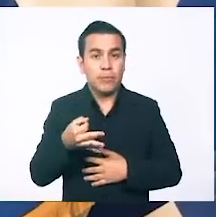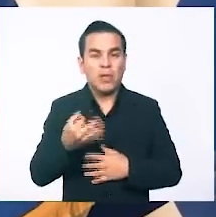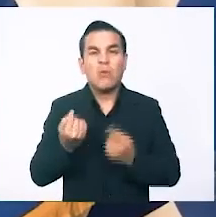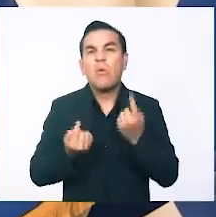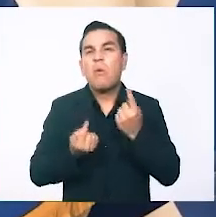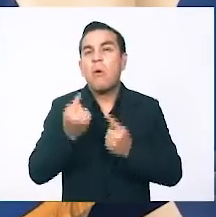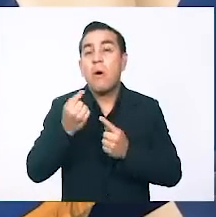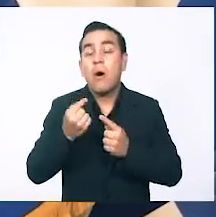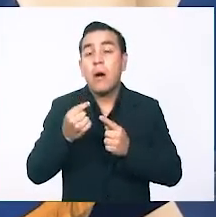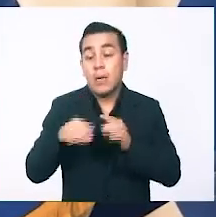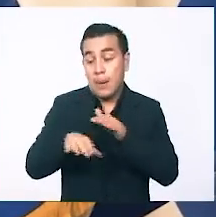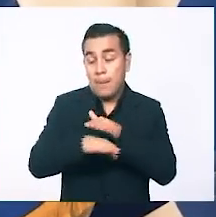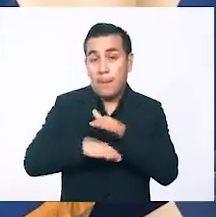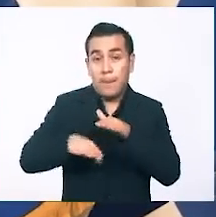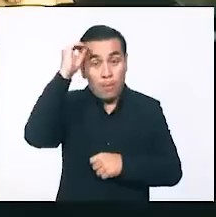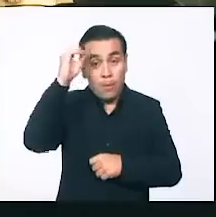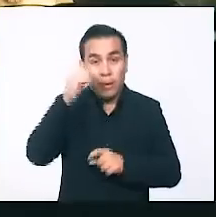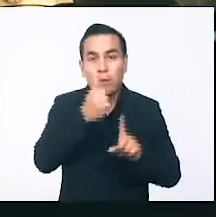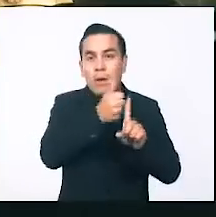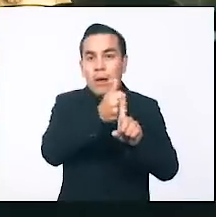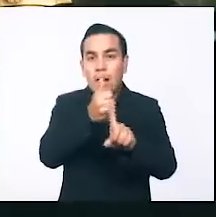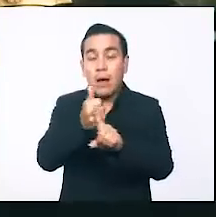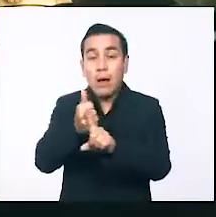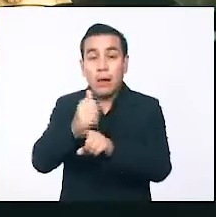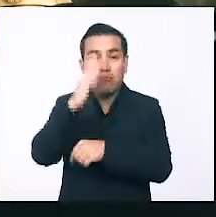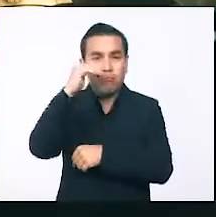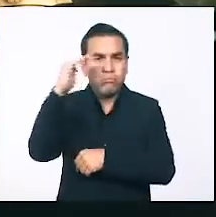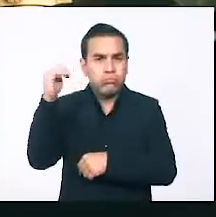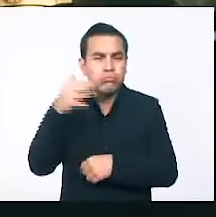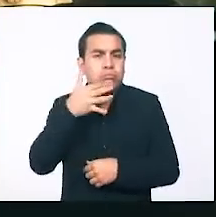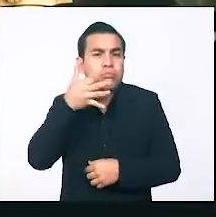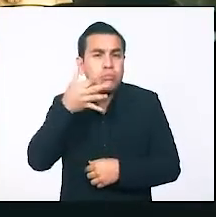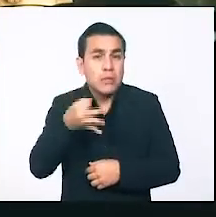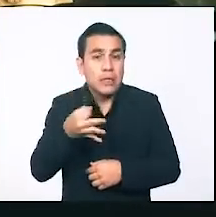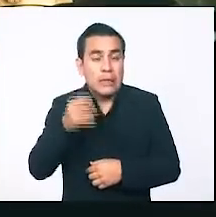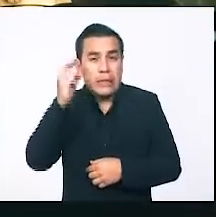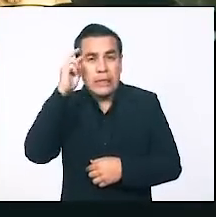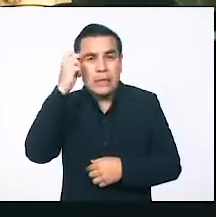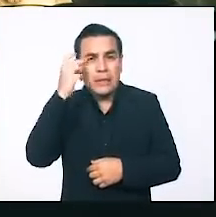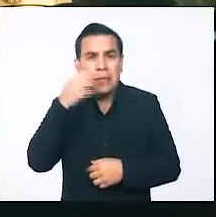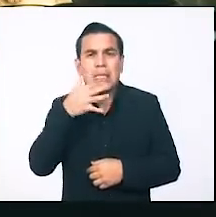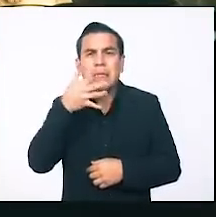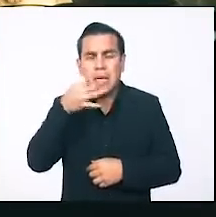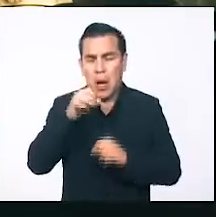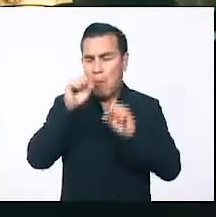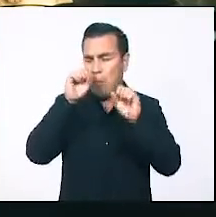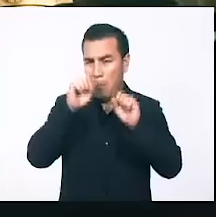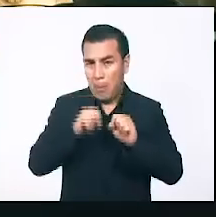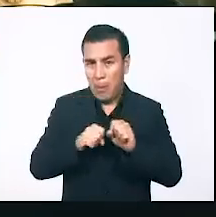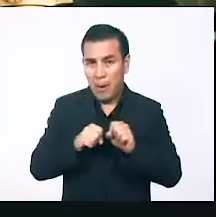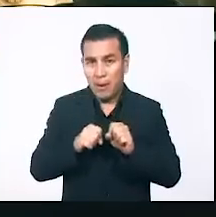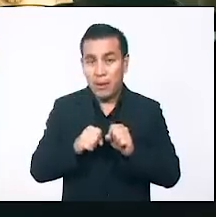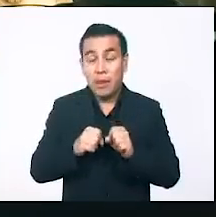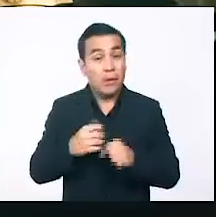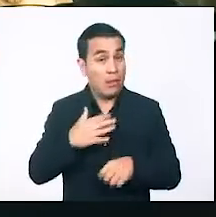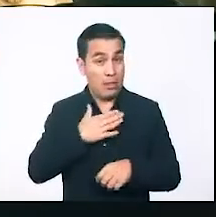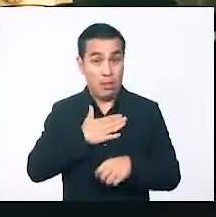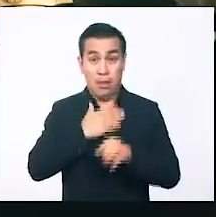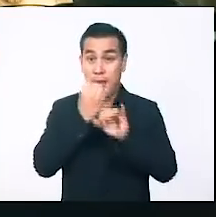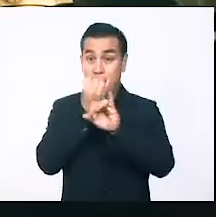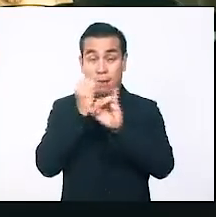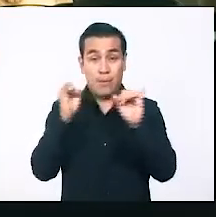en la diplomacia de la no intervención, sino porque aunque hubiese intervención, aunque se permitiera y no hubiese soberanía,